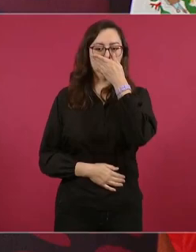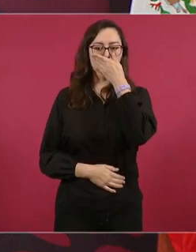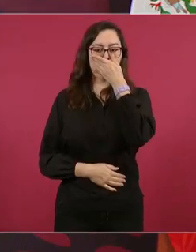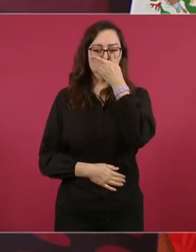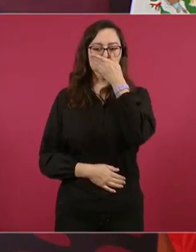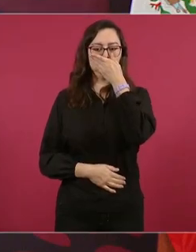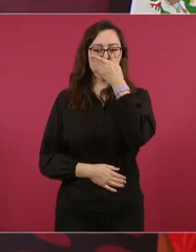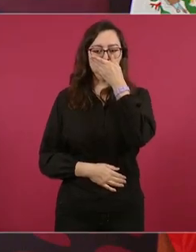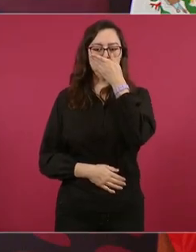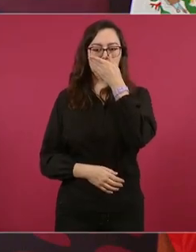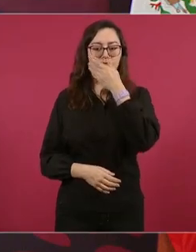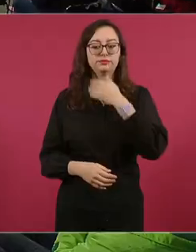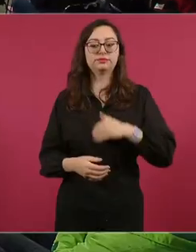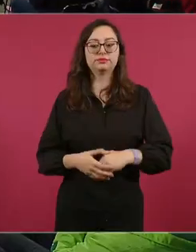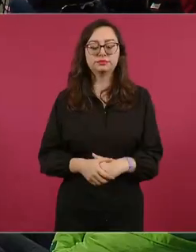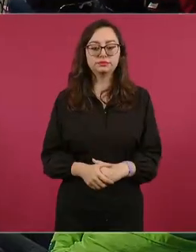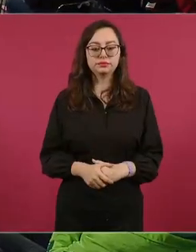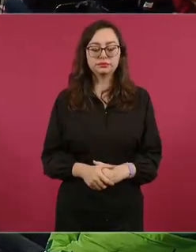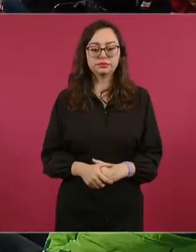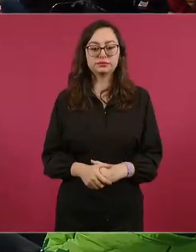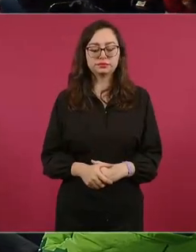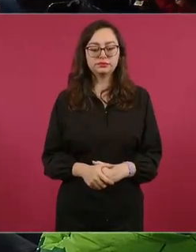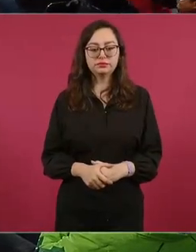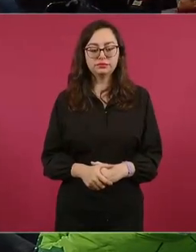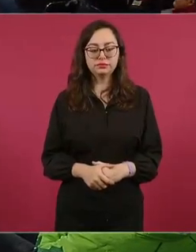Muy bien, vamos.